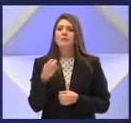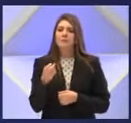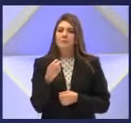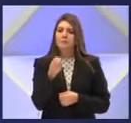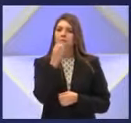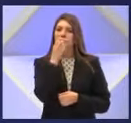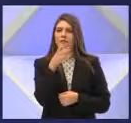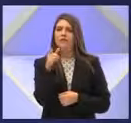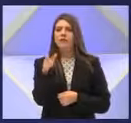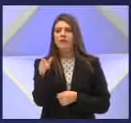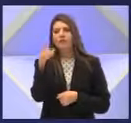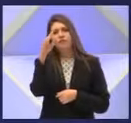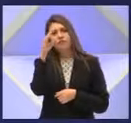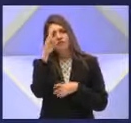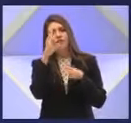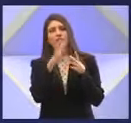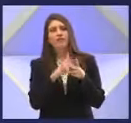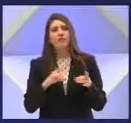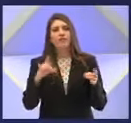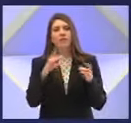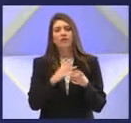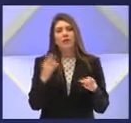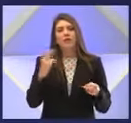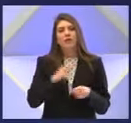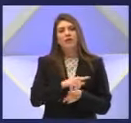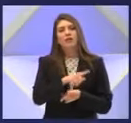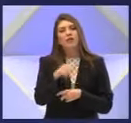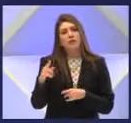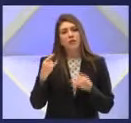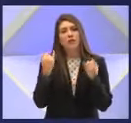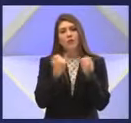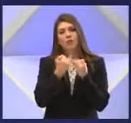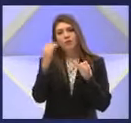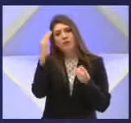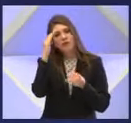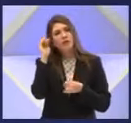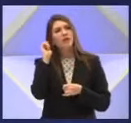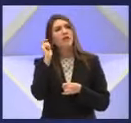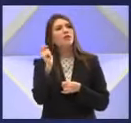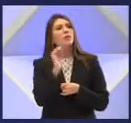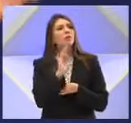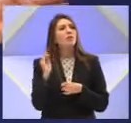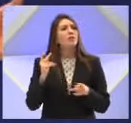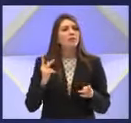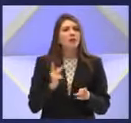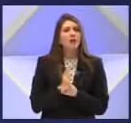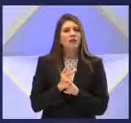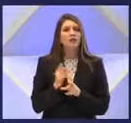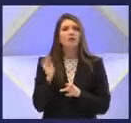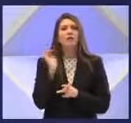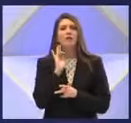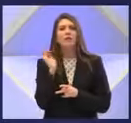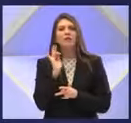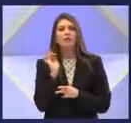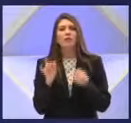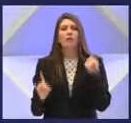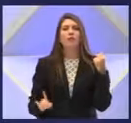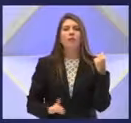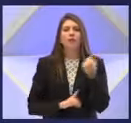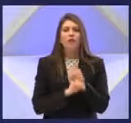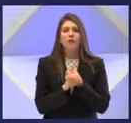reflexión creo que tenemos que pensar en los efectos colaterales tal vez no